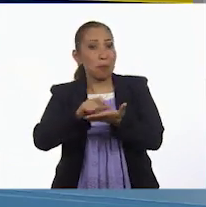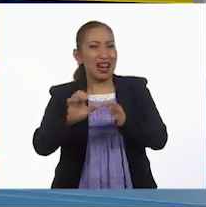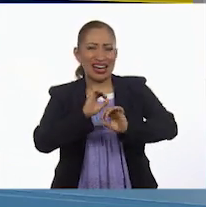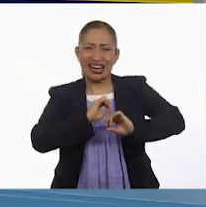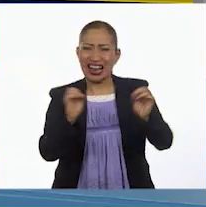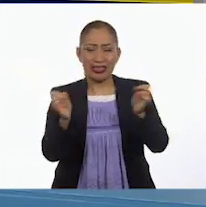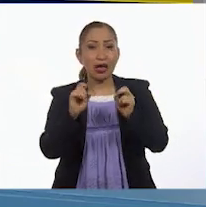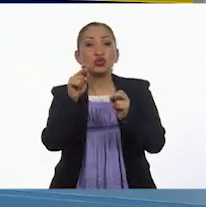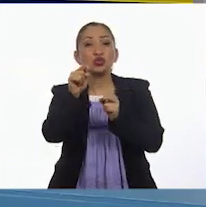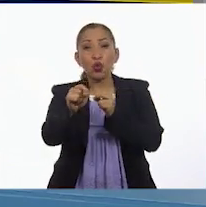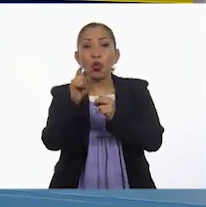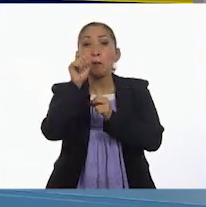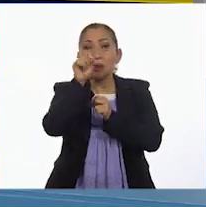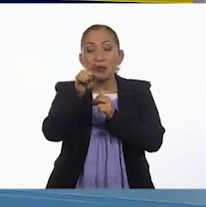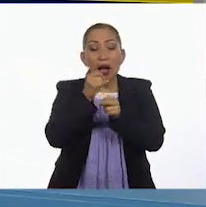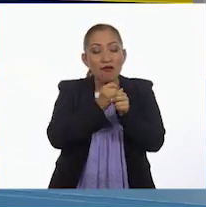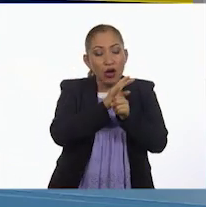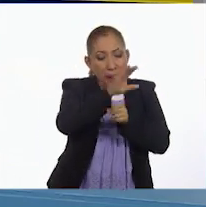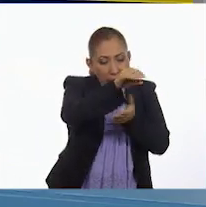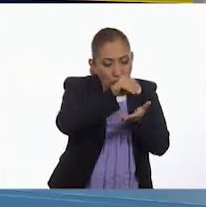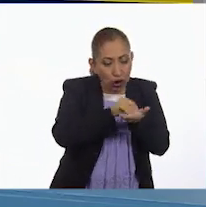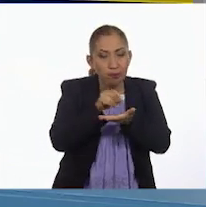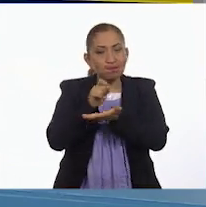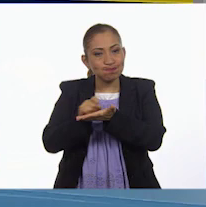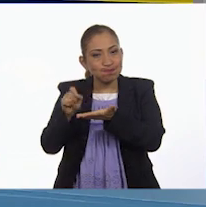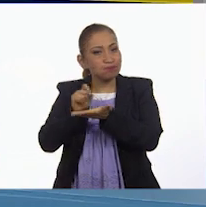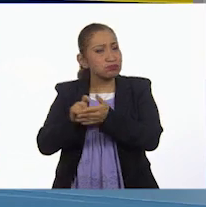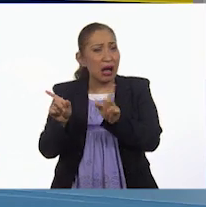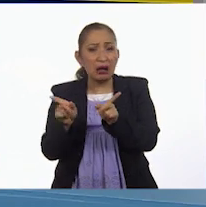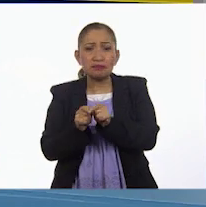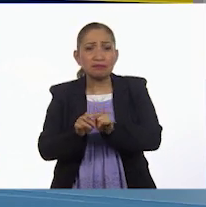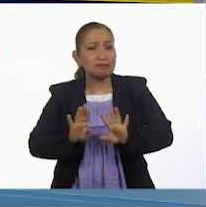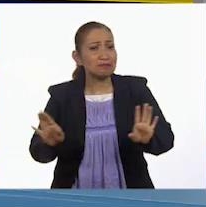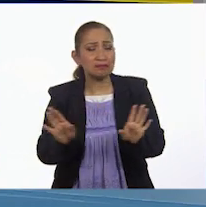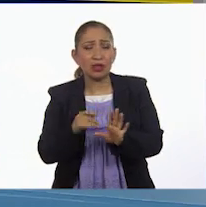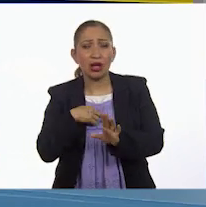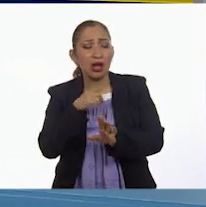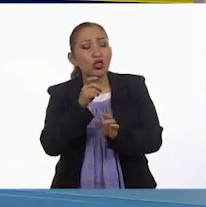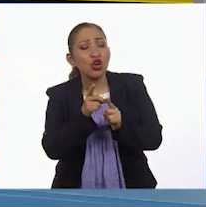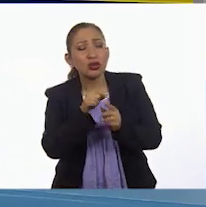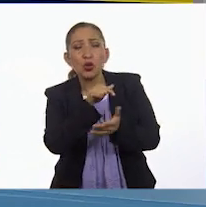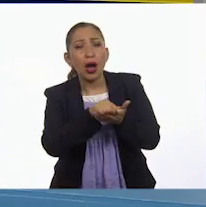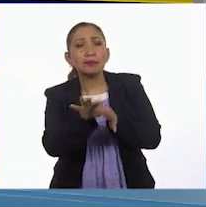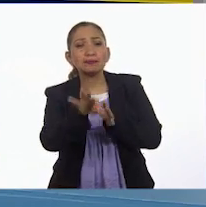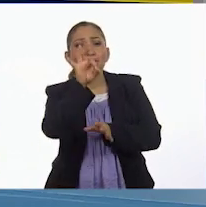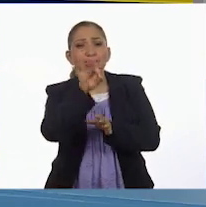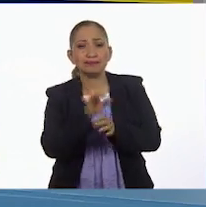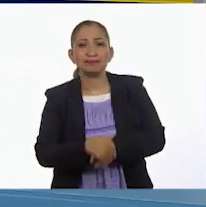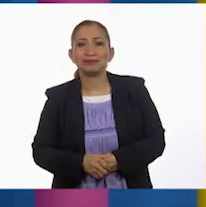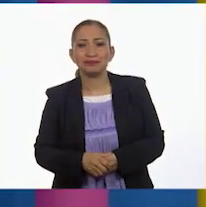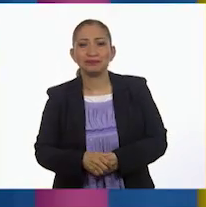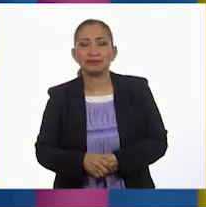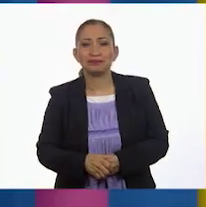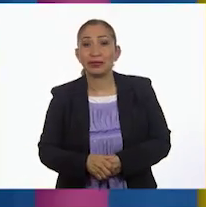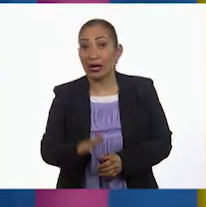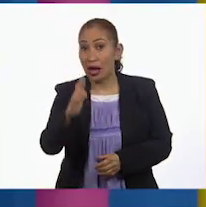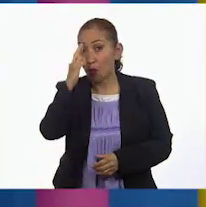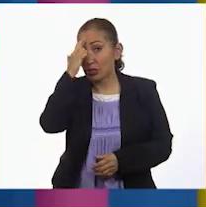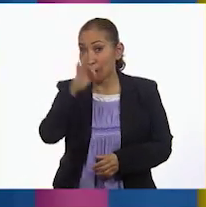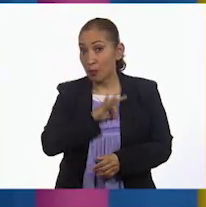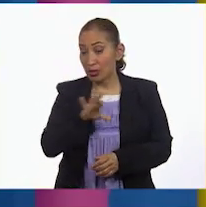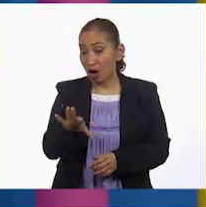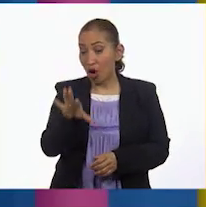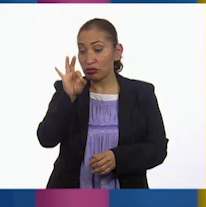Lo importante es que rescates la información y anotes los datos bibliográficos de la fuente consultada. Exacto. Recuerden que pueden